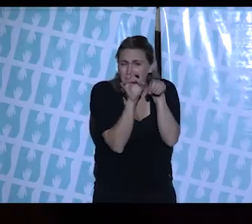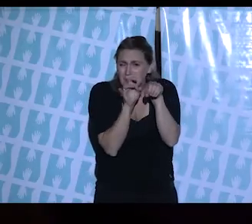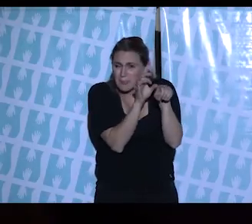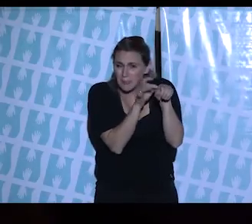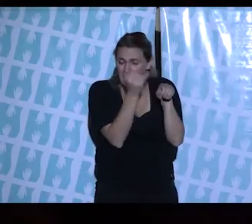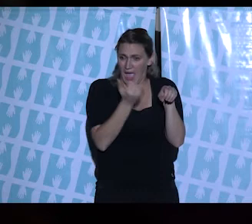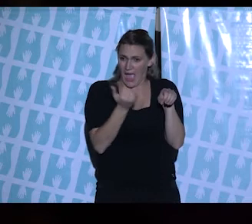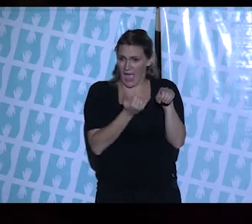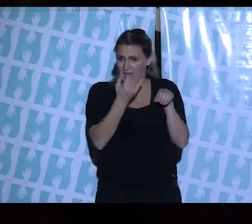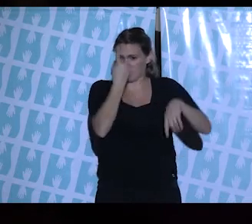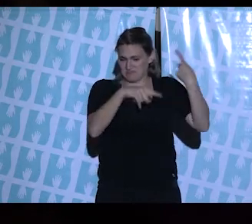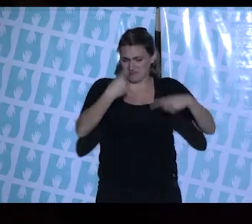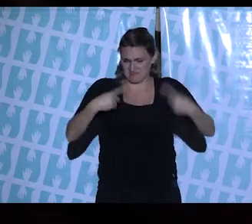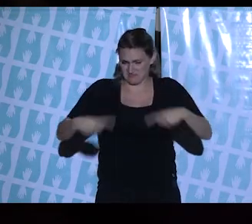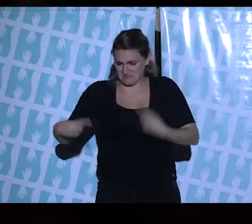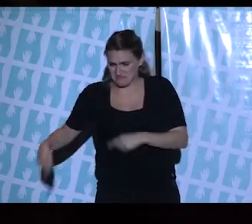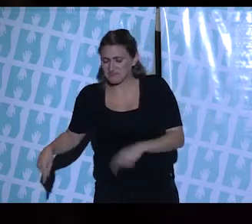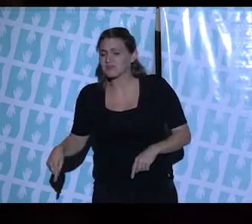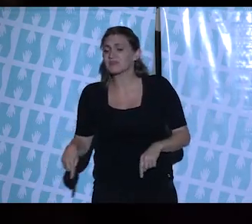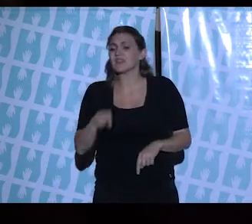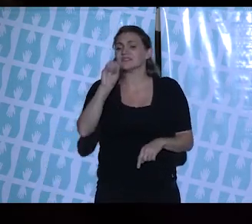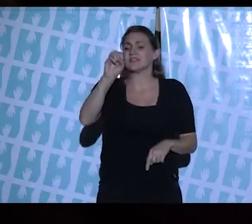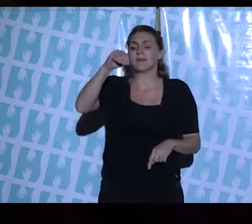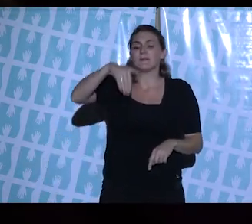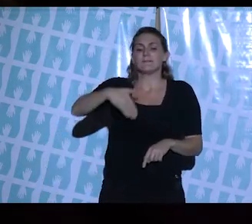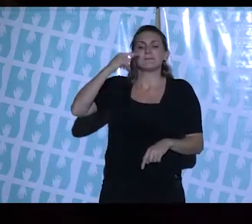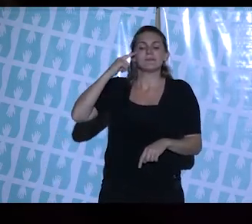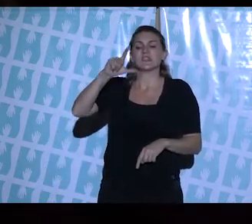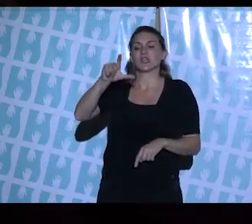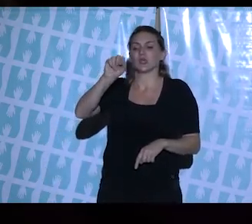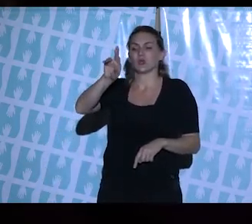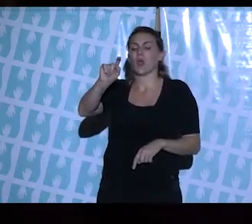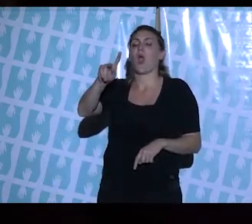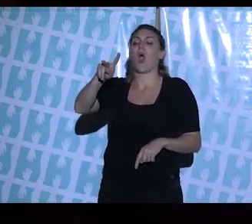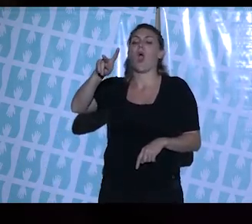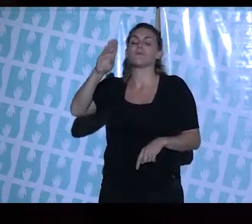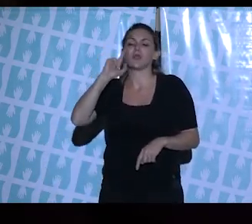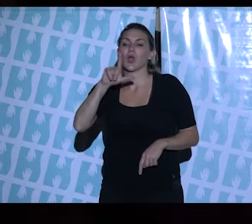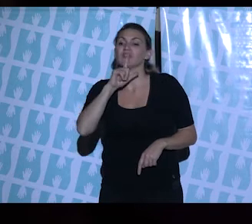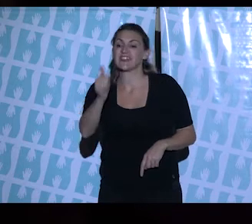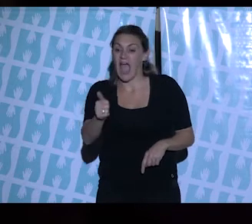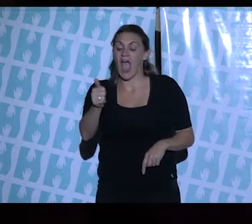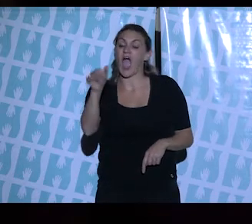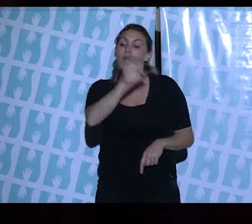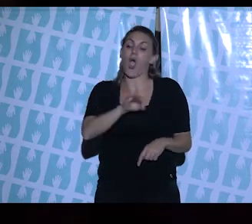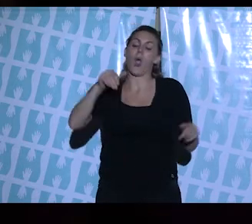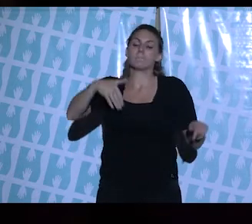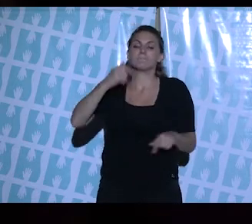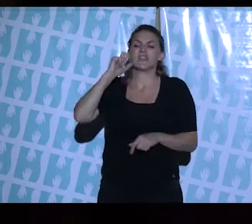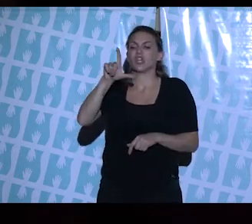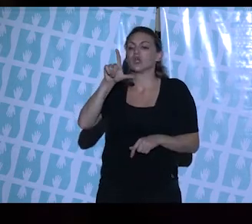y multifacética que se llama microbiota o microbioma, y que